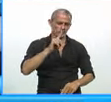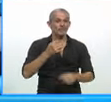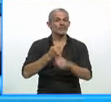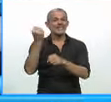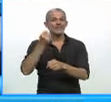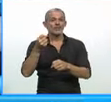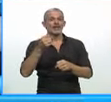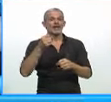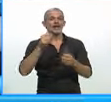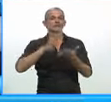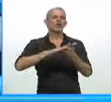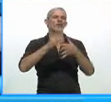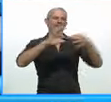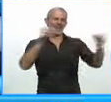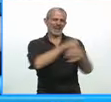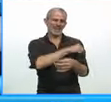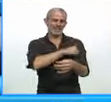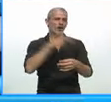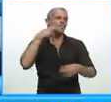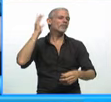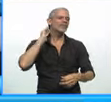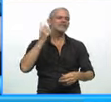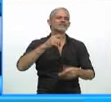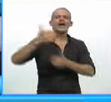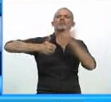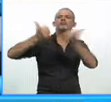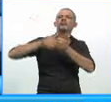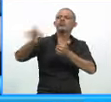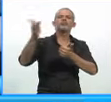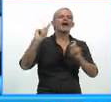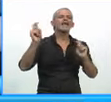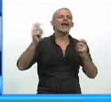de Río 2016, en cada categoría, ¿quiénes son los rivales a vencer?